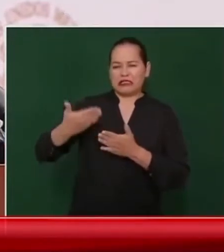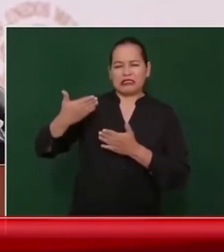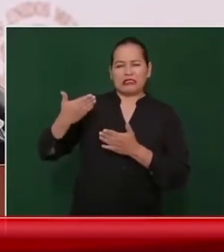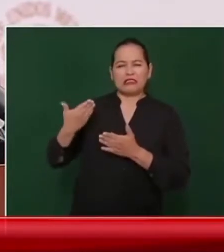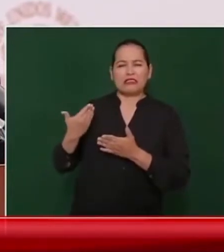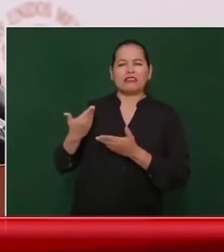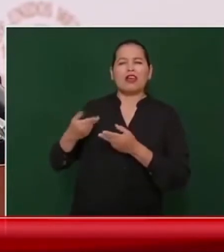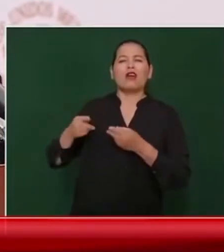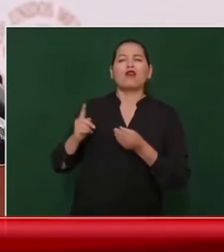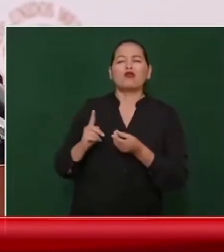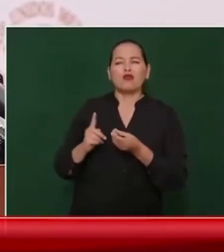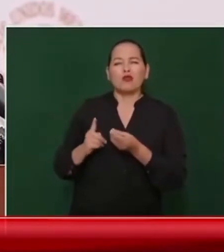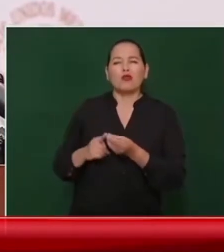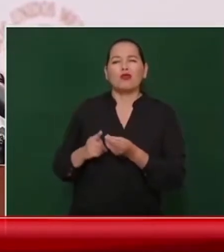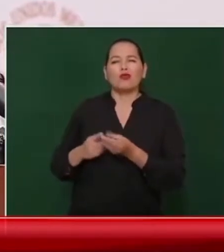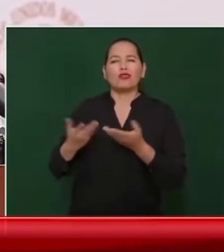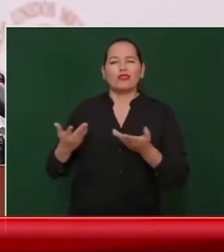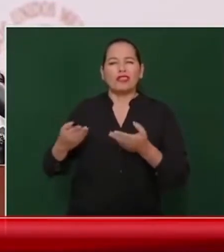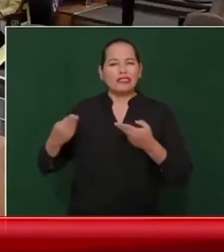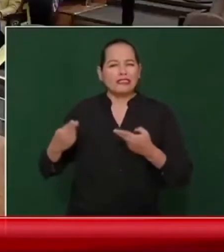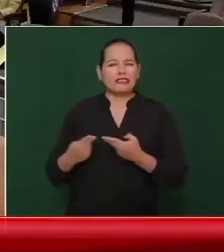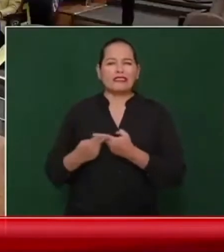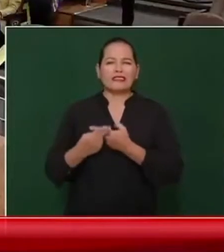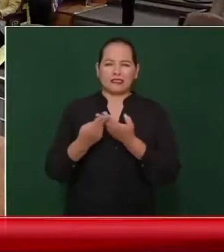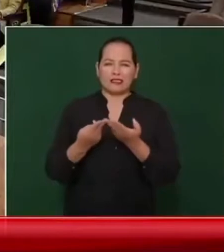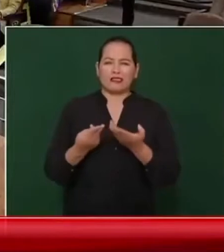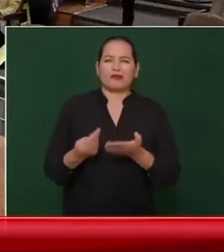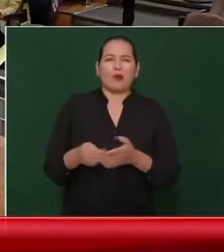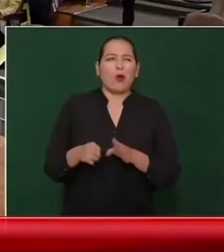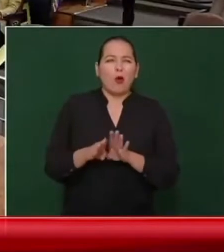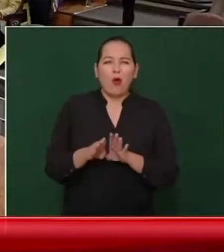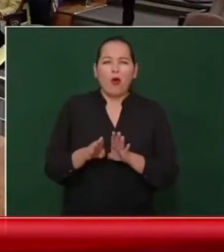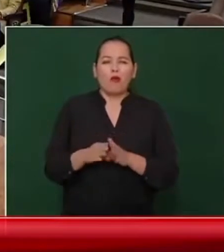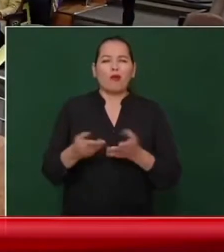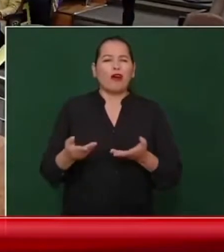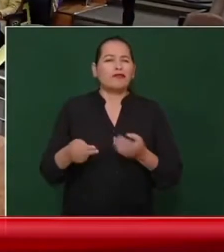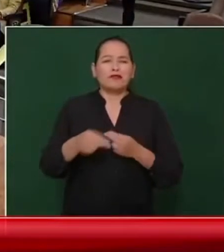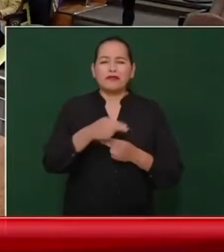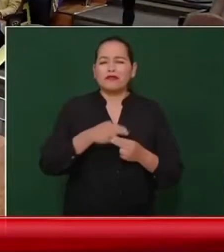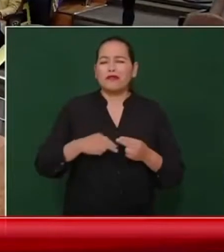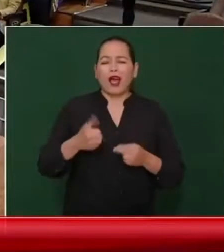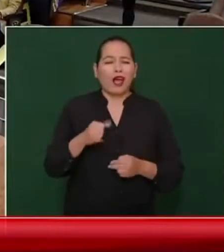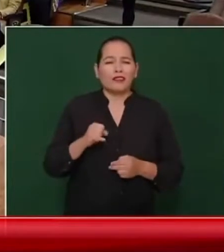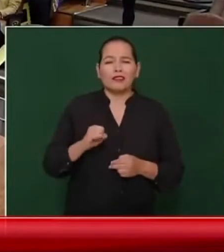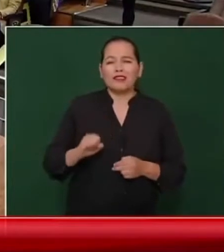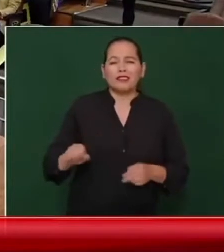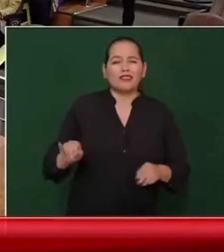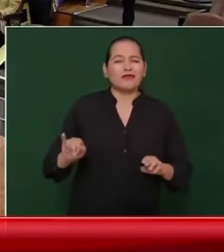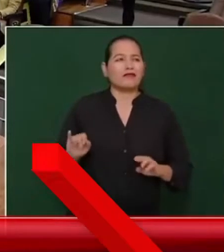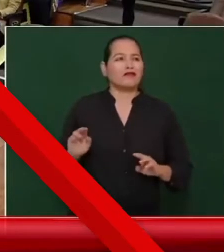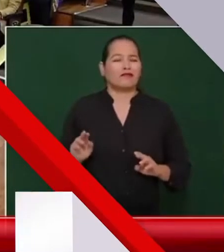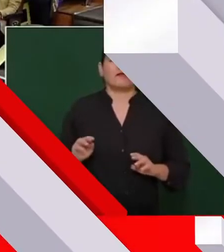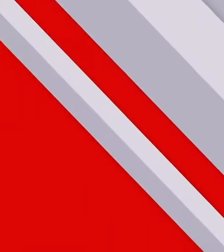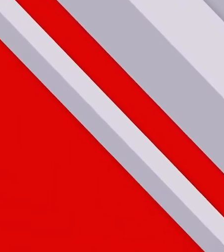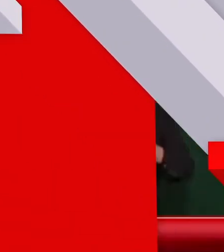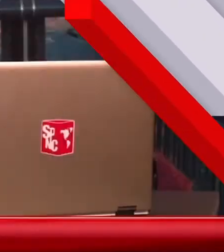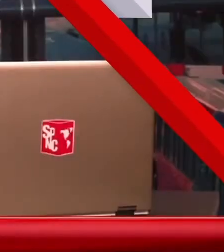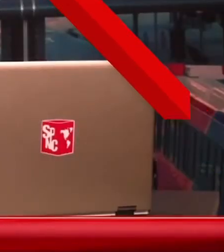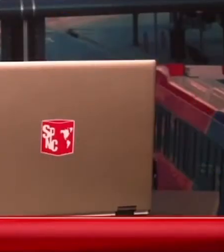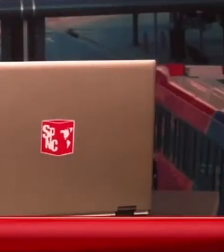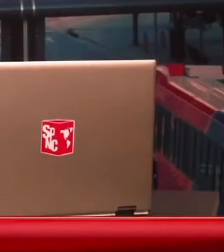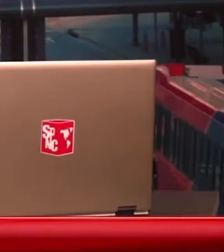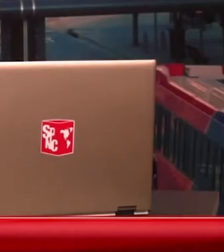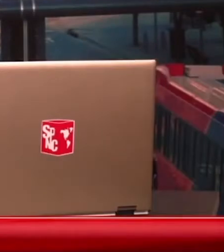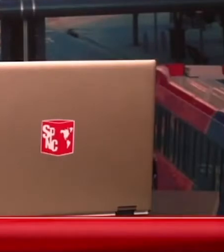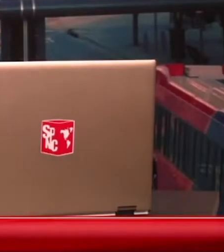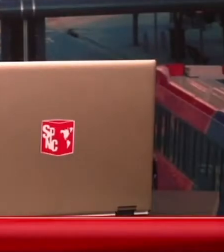Todos somos viajeros, caminantes, migrantes, y hay que respetar. Hay